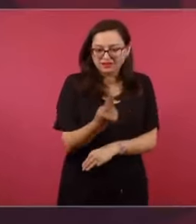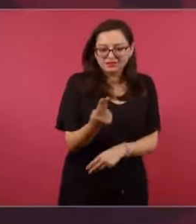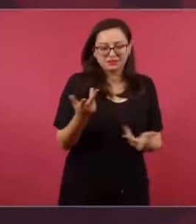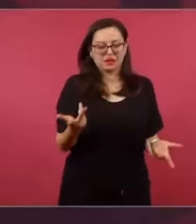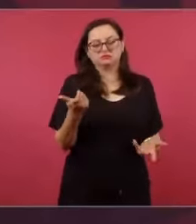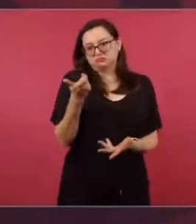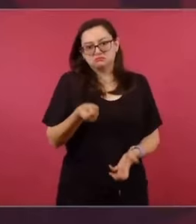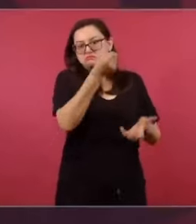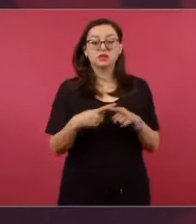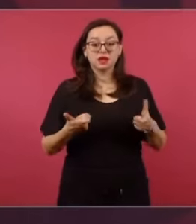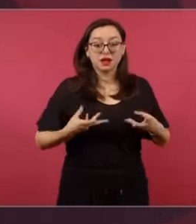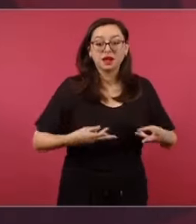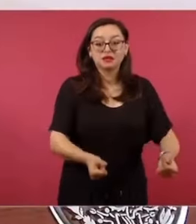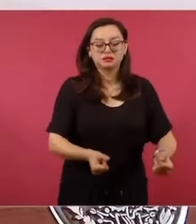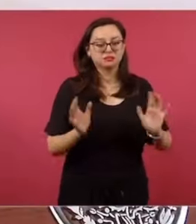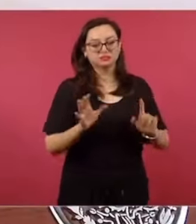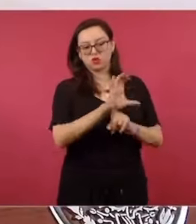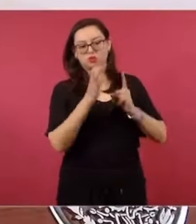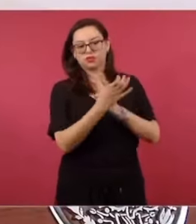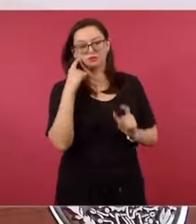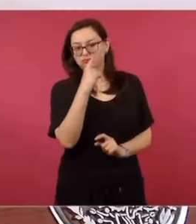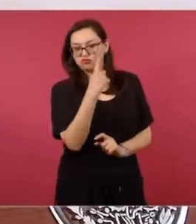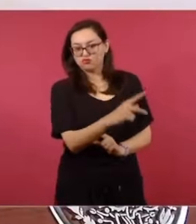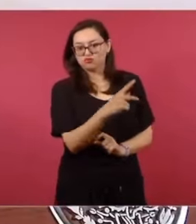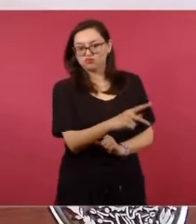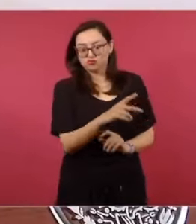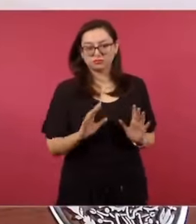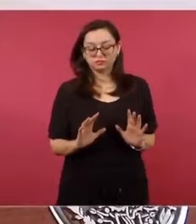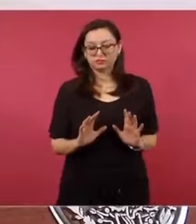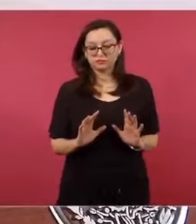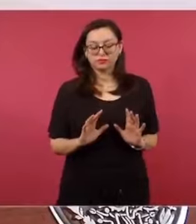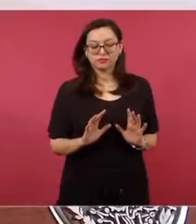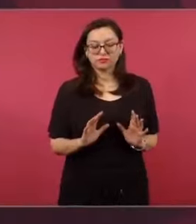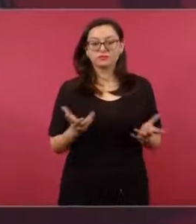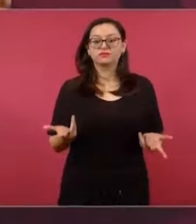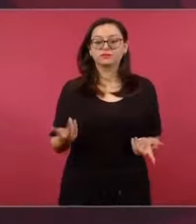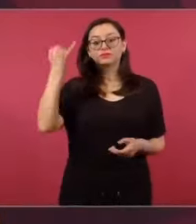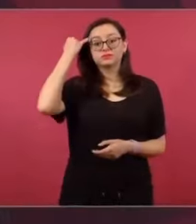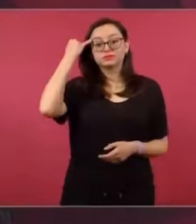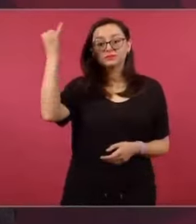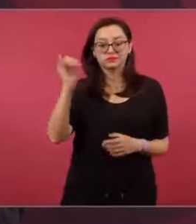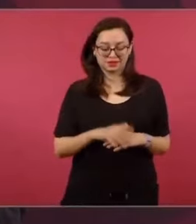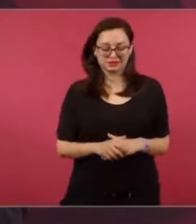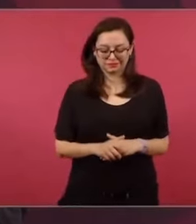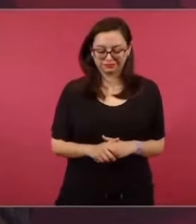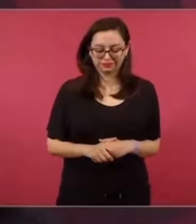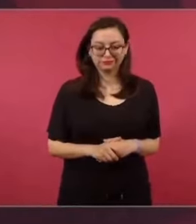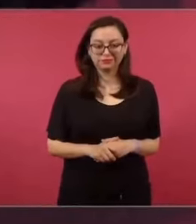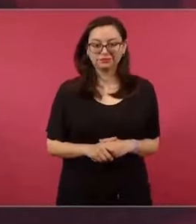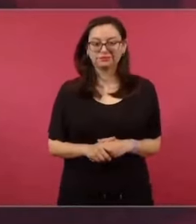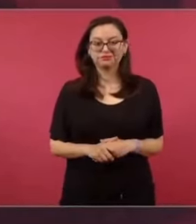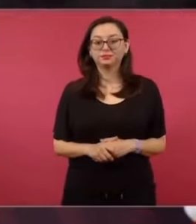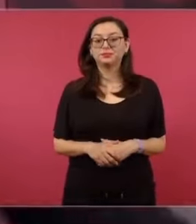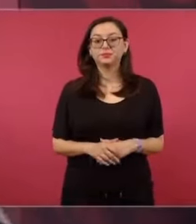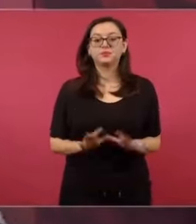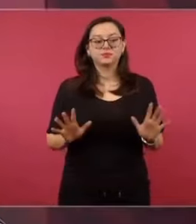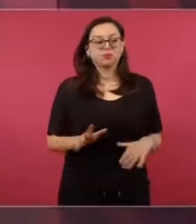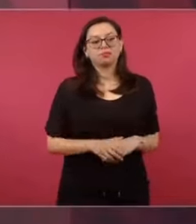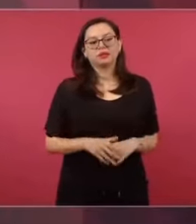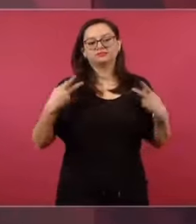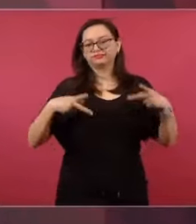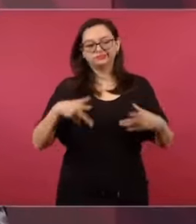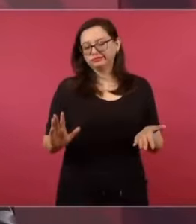el Comité de Salud del pueblo de la colonia, ese recurso. Imagínense ustedes si lo manejamos de manera central, los